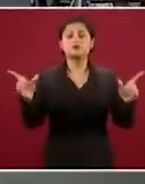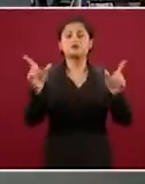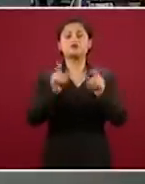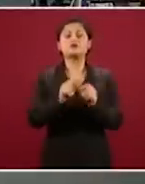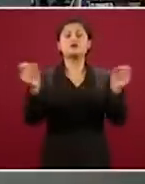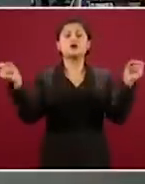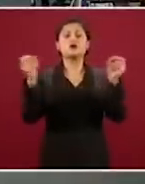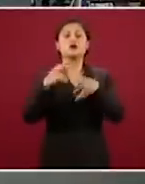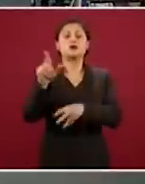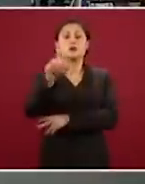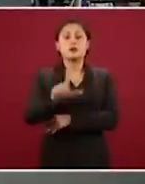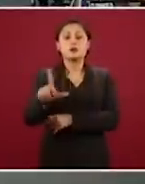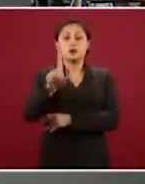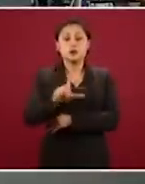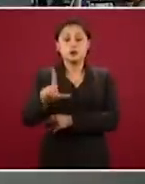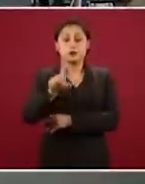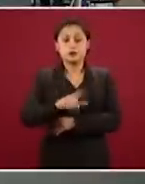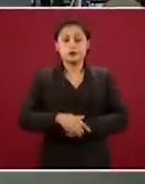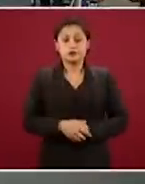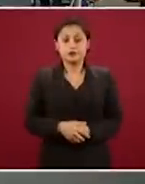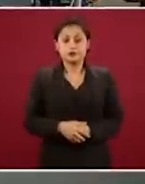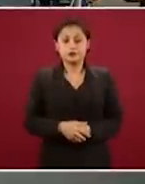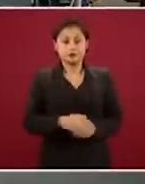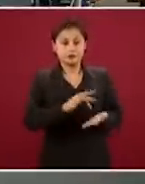el lunes. Gracias.